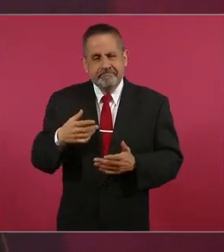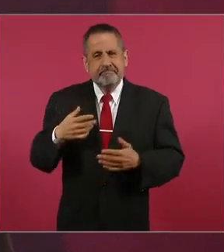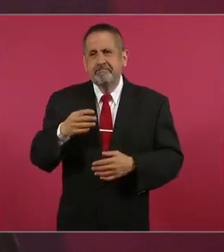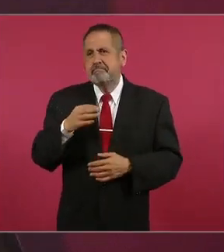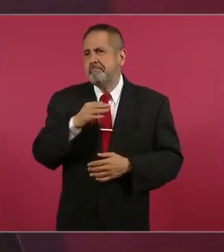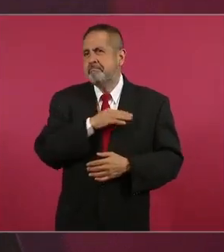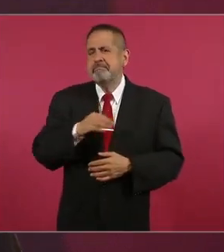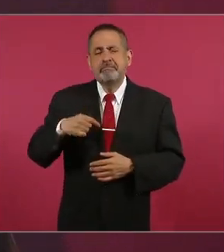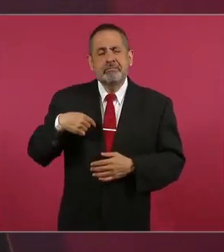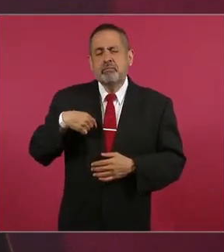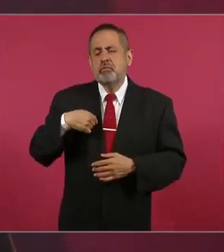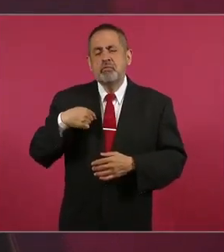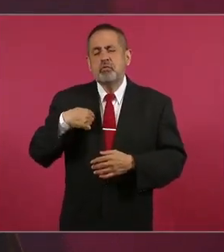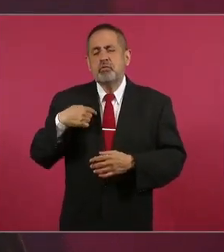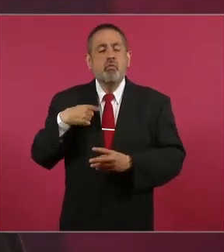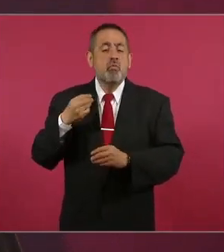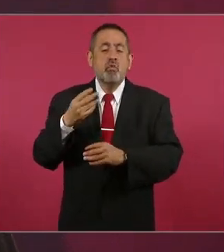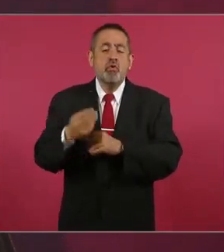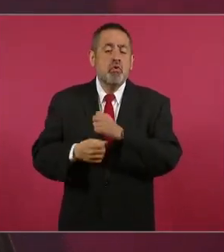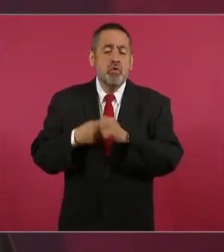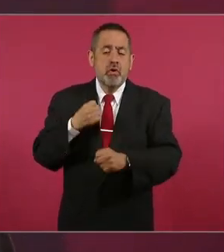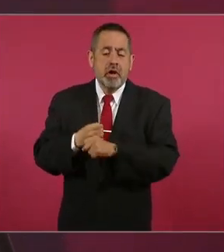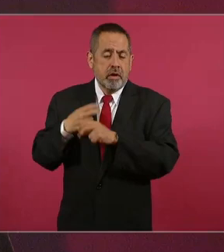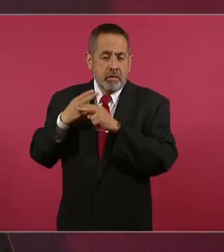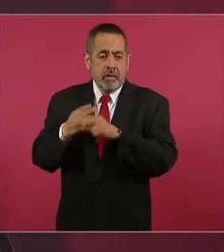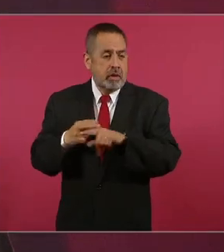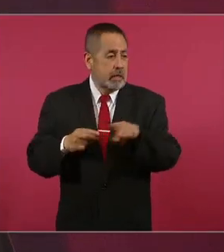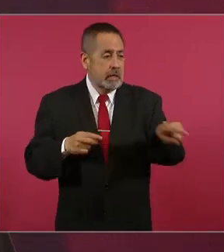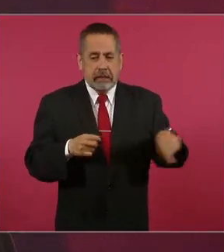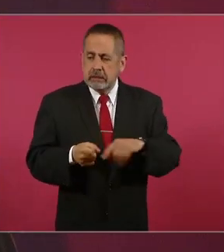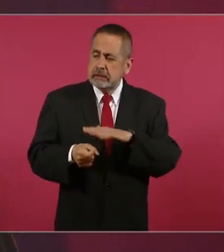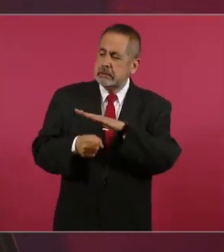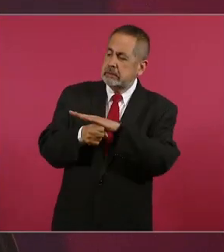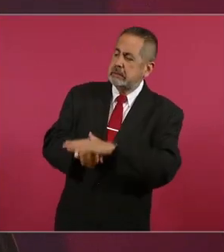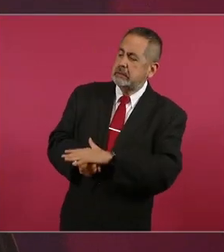Llevamos bastante tiempo, ¿no?, sometidos a